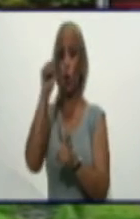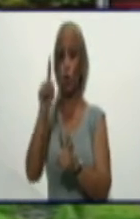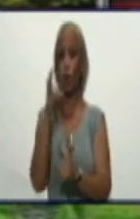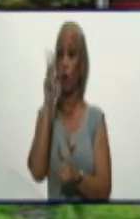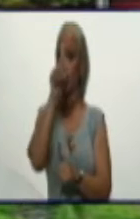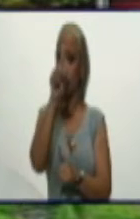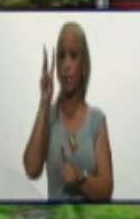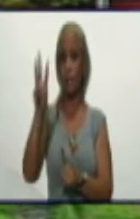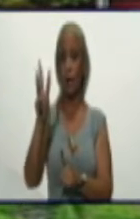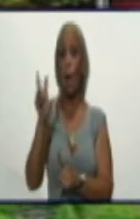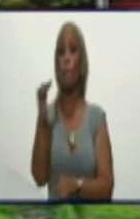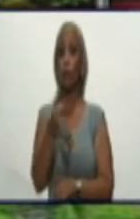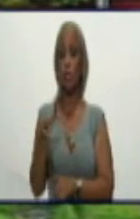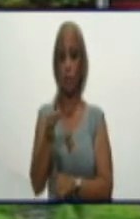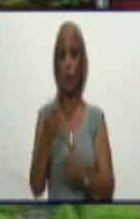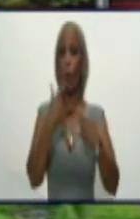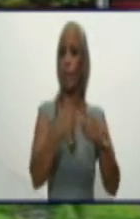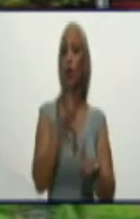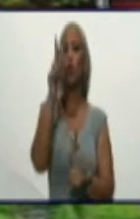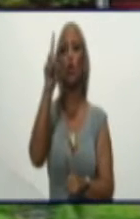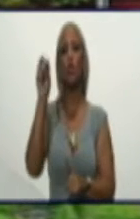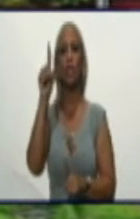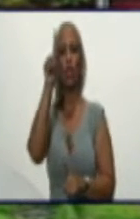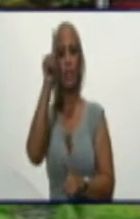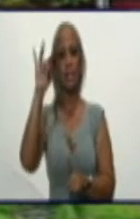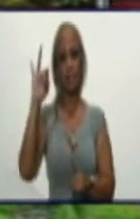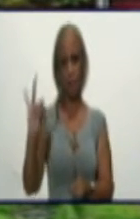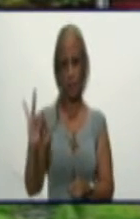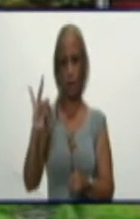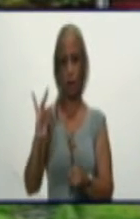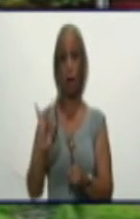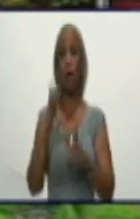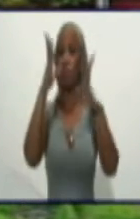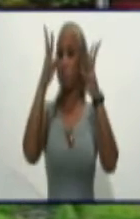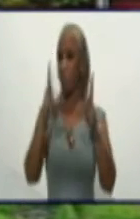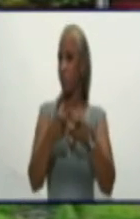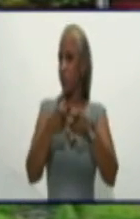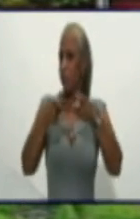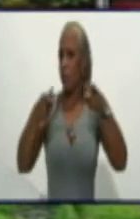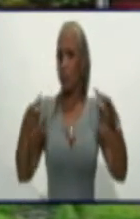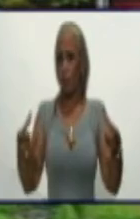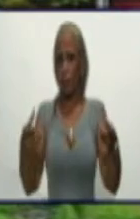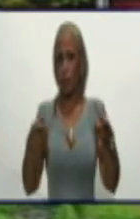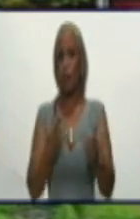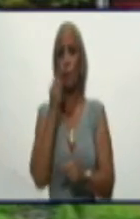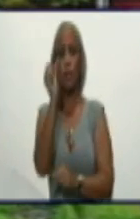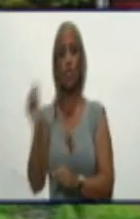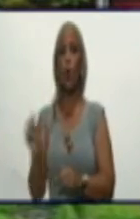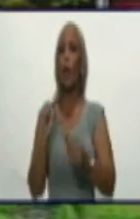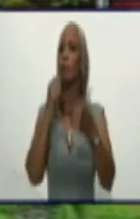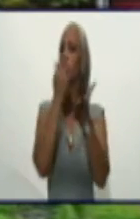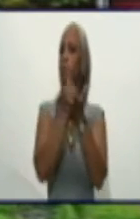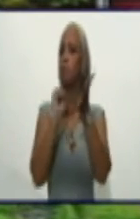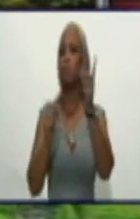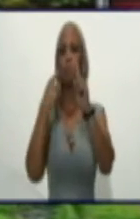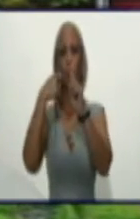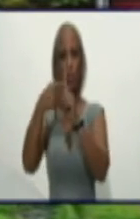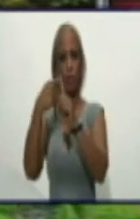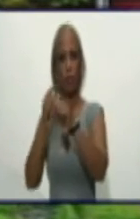Pero además, 217 es una cifra bastante alta de pacientes positivos a la